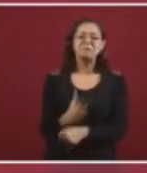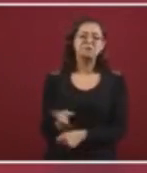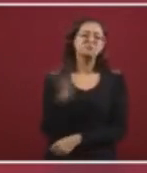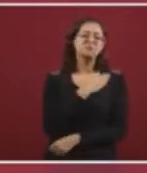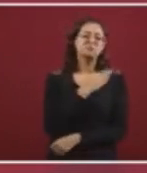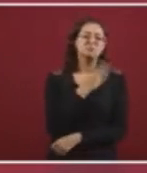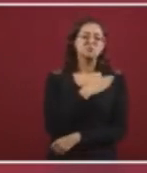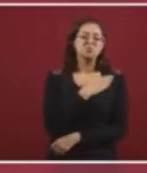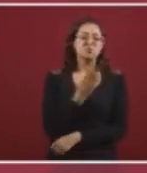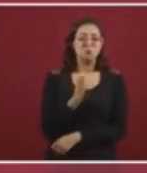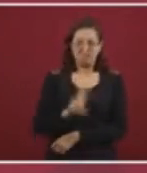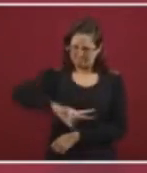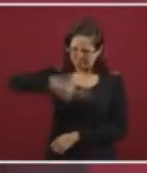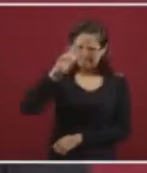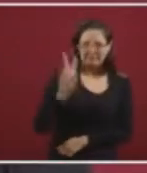demócrata,